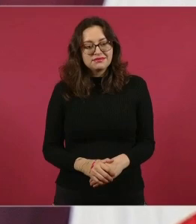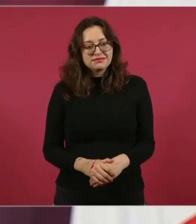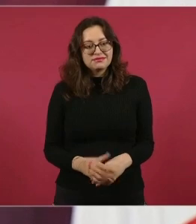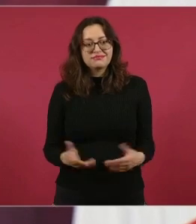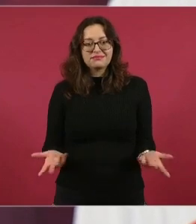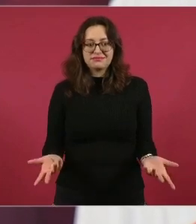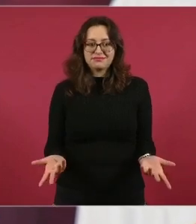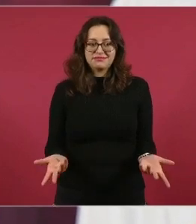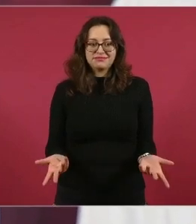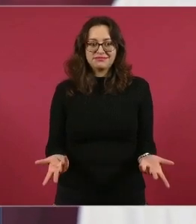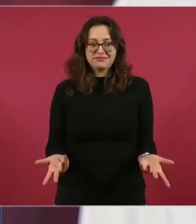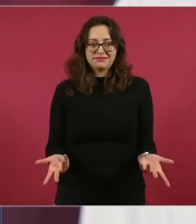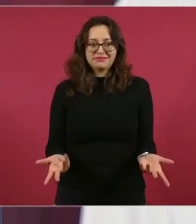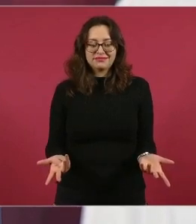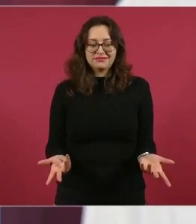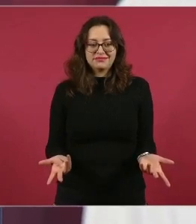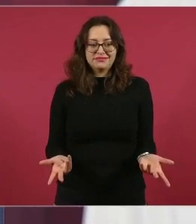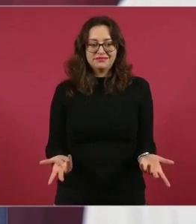Y es